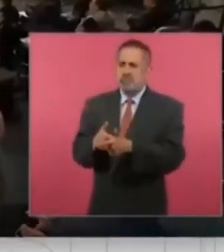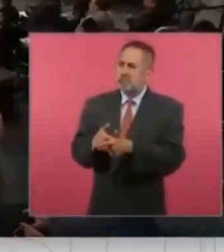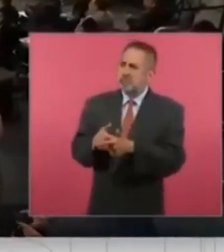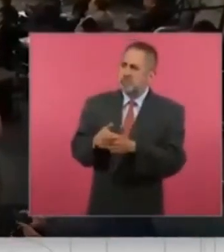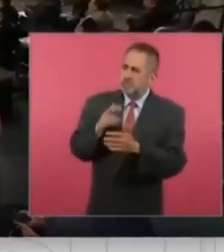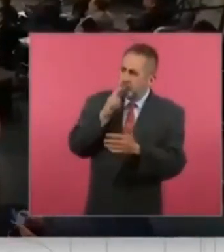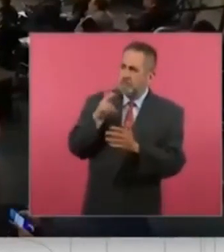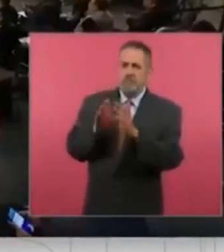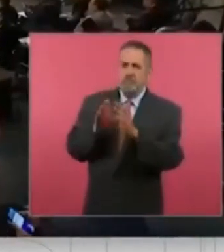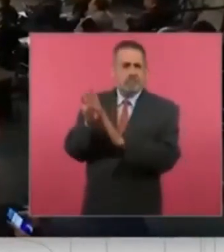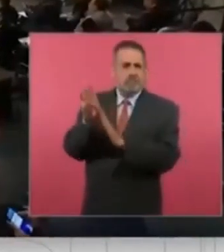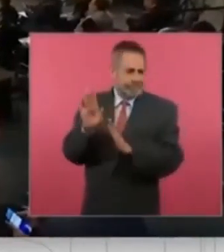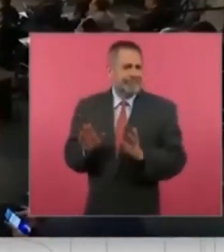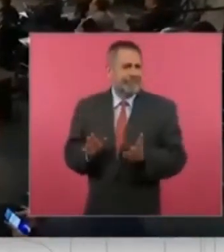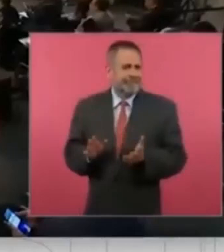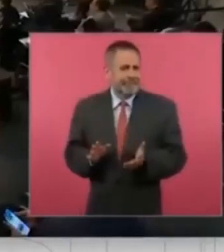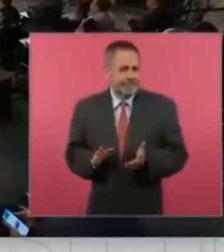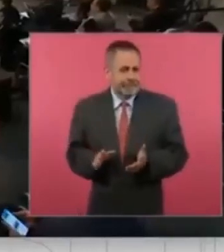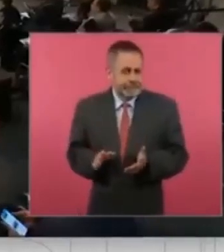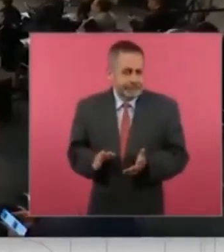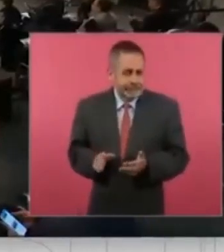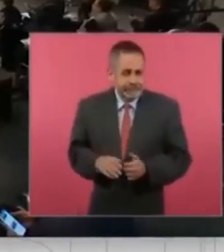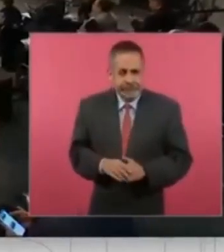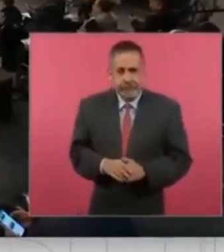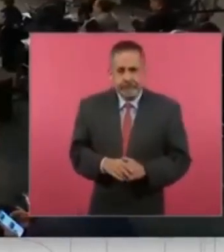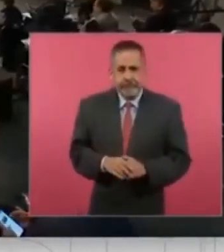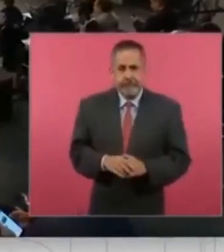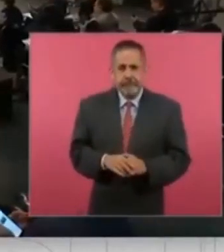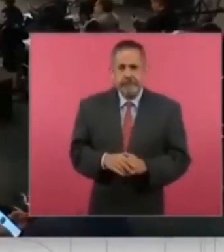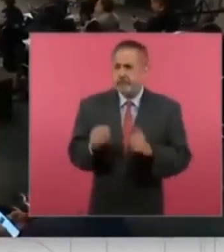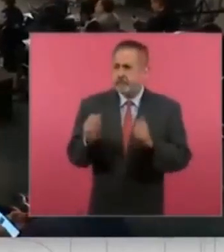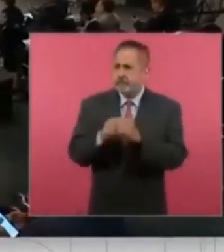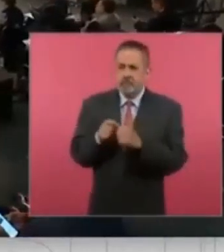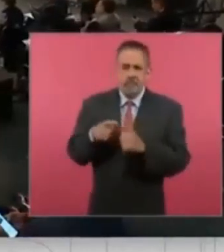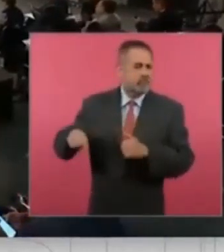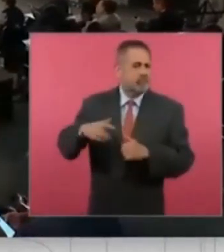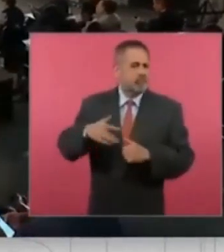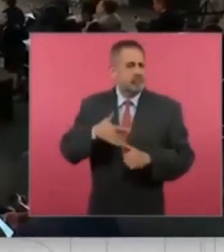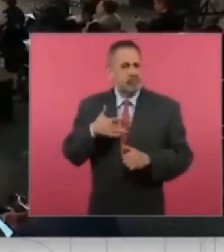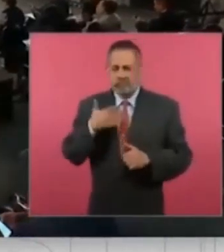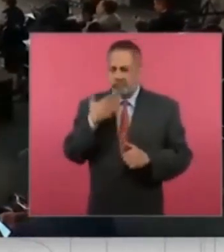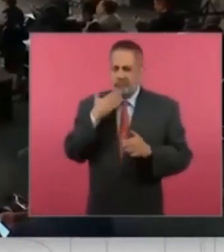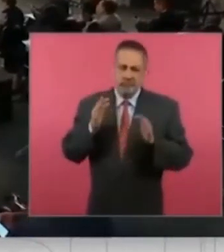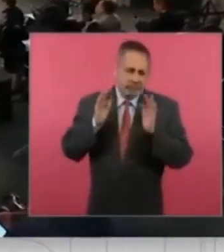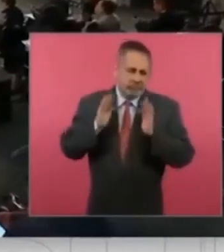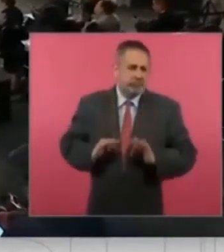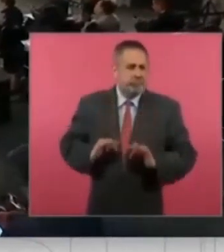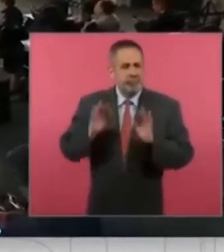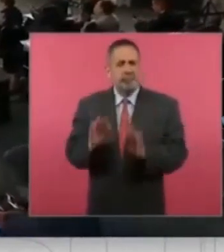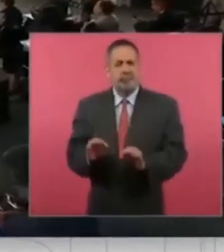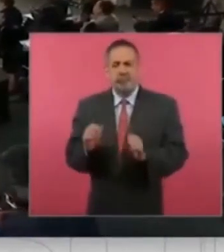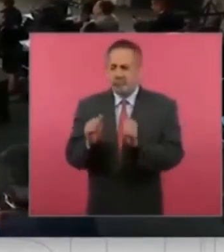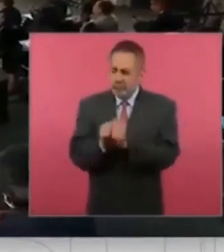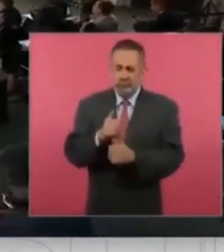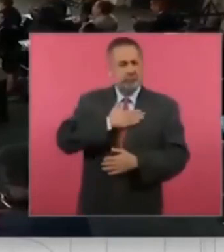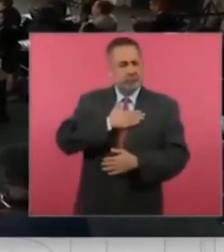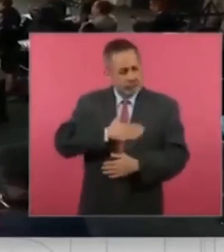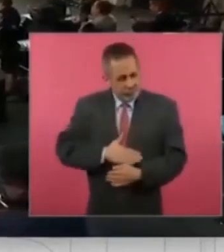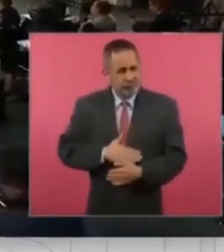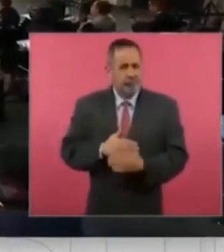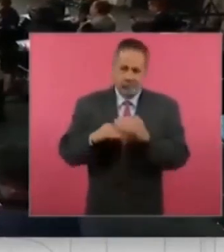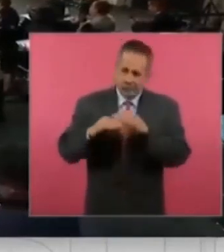creciendo y con bienestar, progreso, con justicia. Entonces,